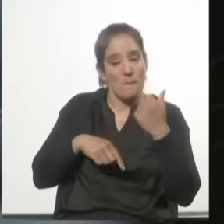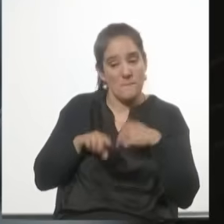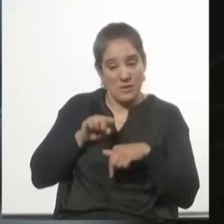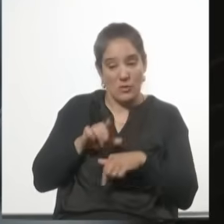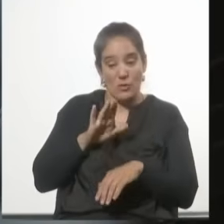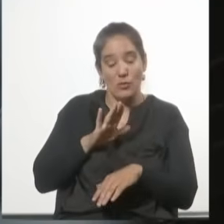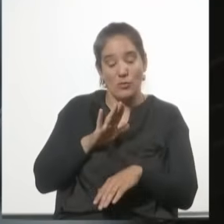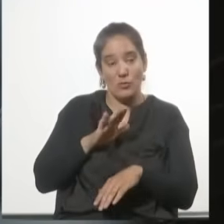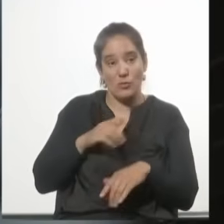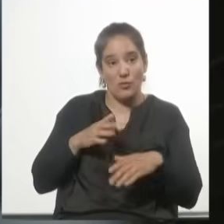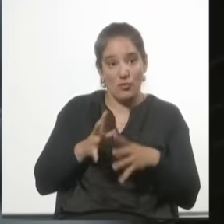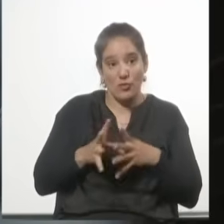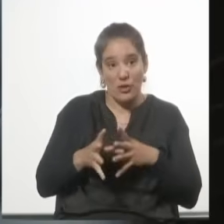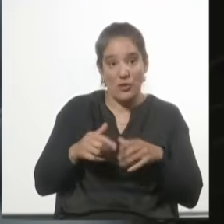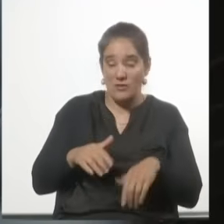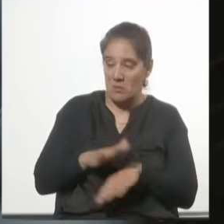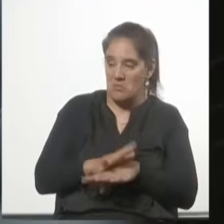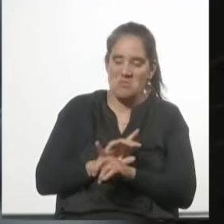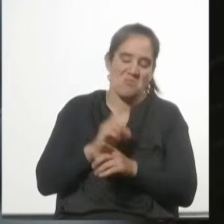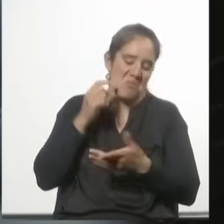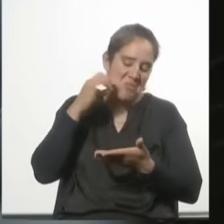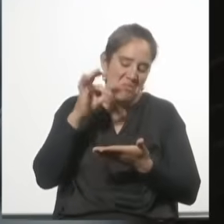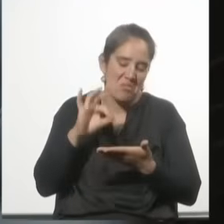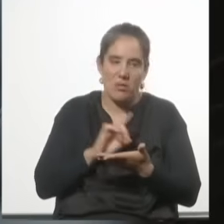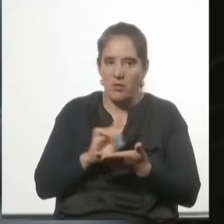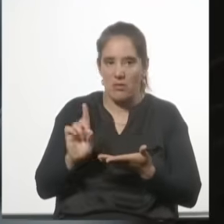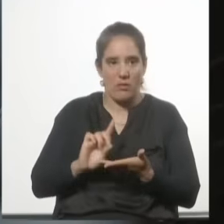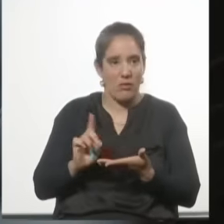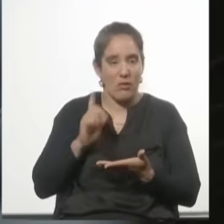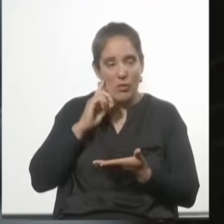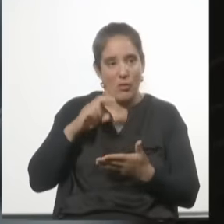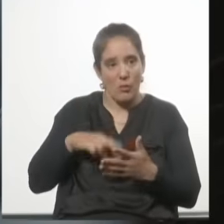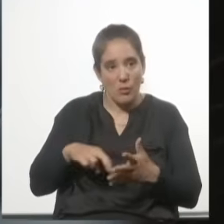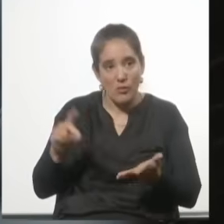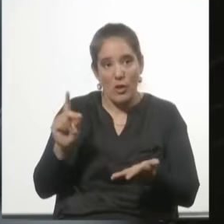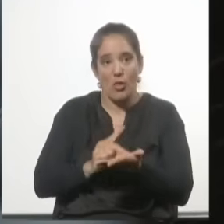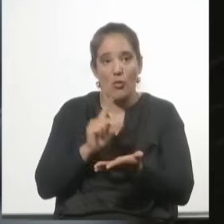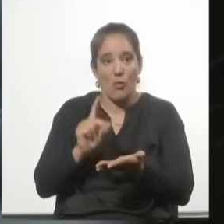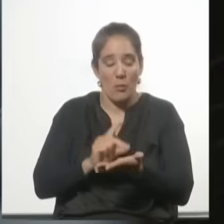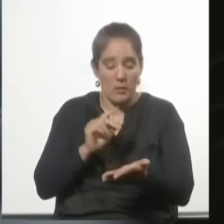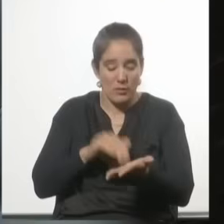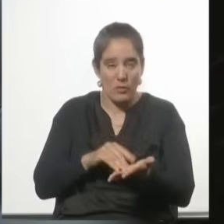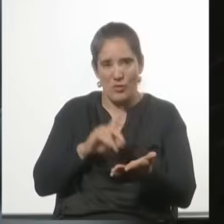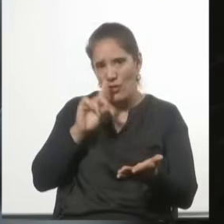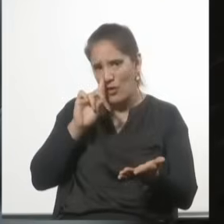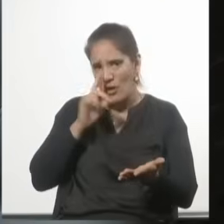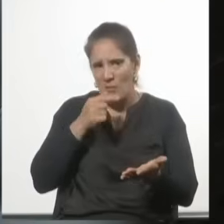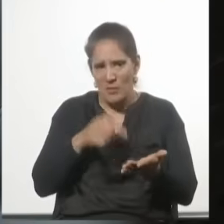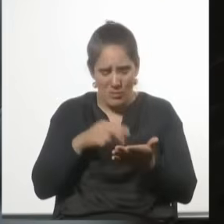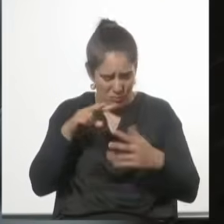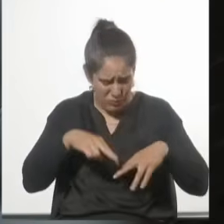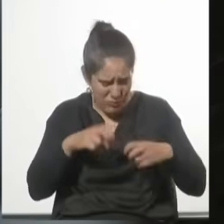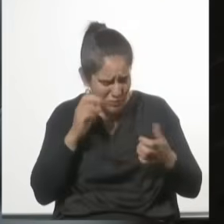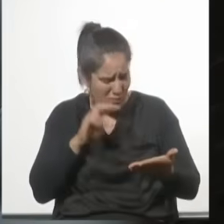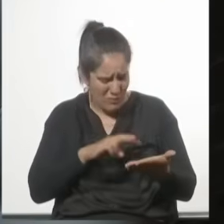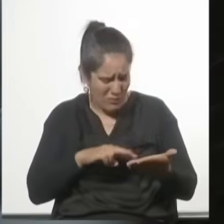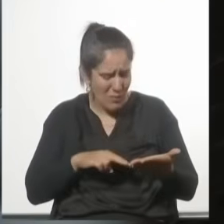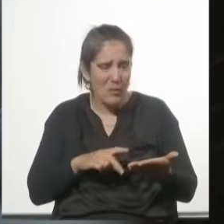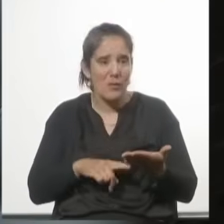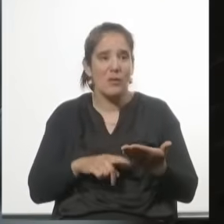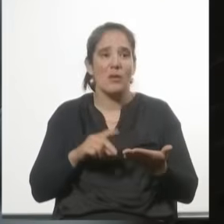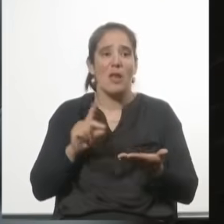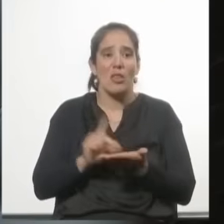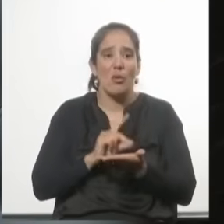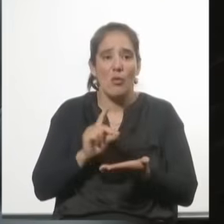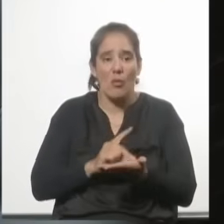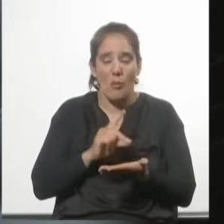aquel entonces, no controlaron tales extremos. Los documentos son elocuentes. De un rápido análisis jurídico notarial de los